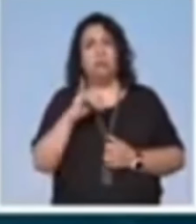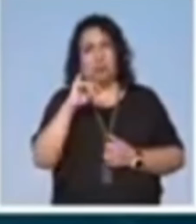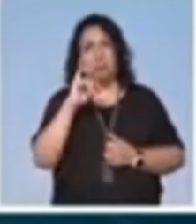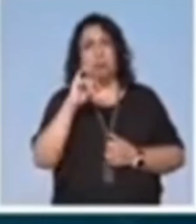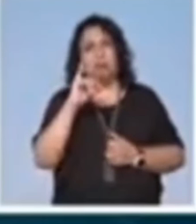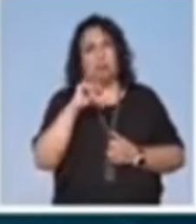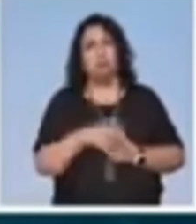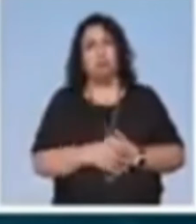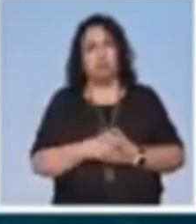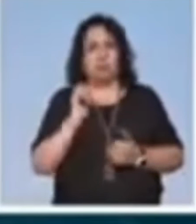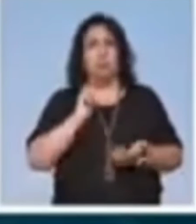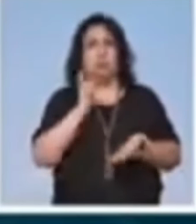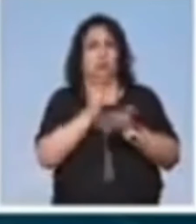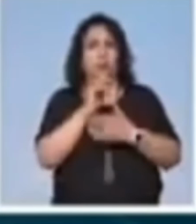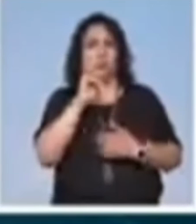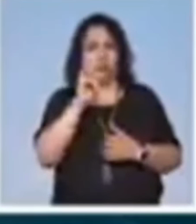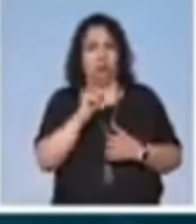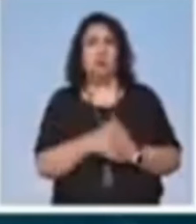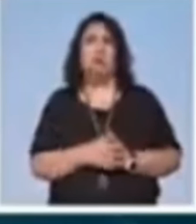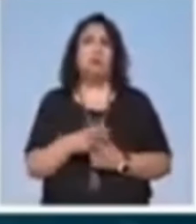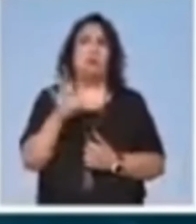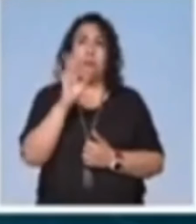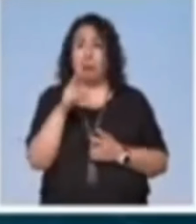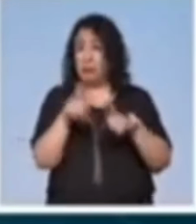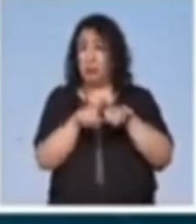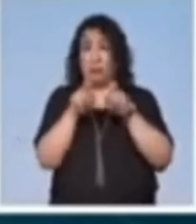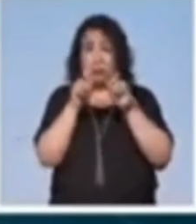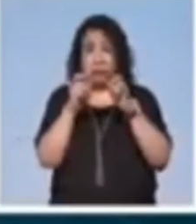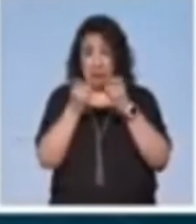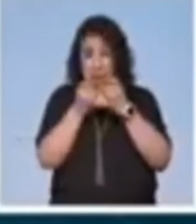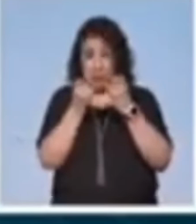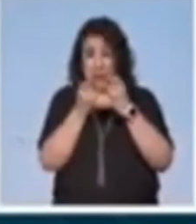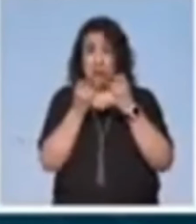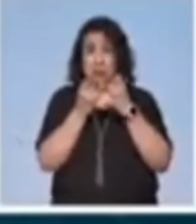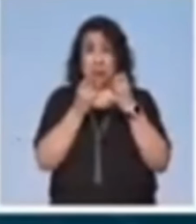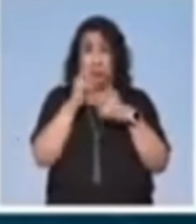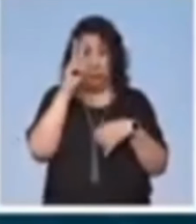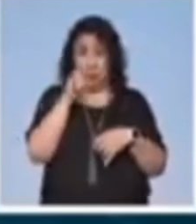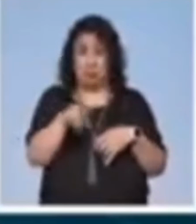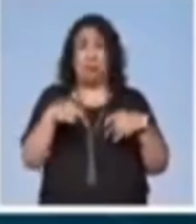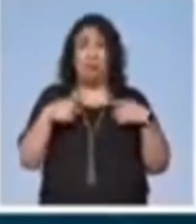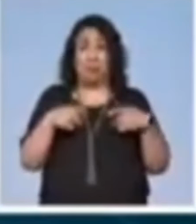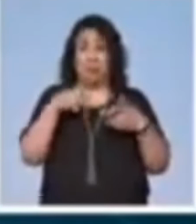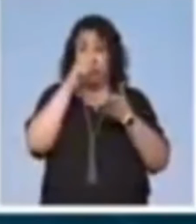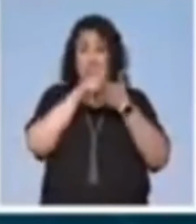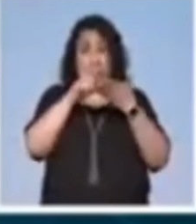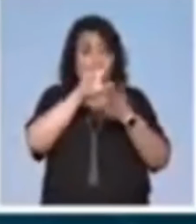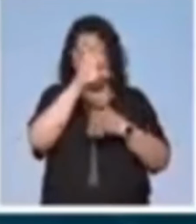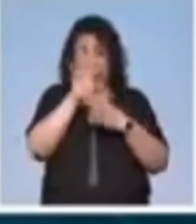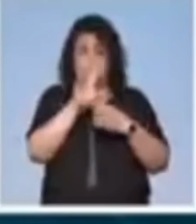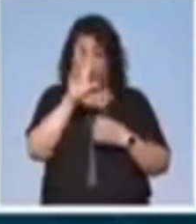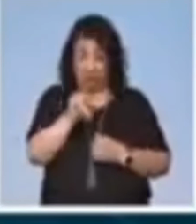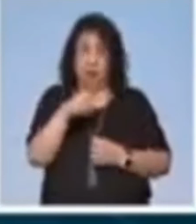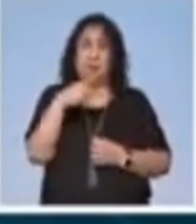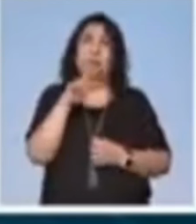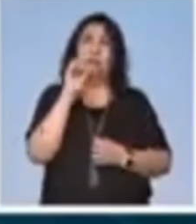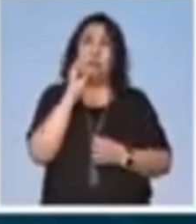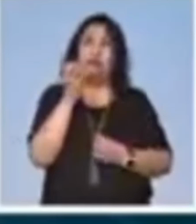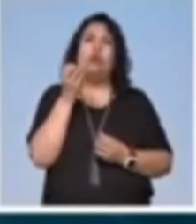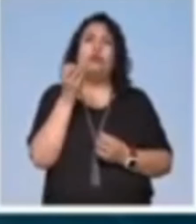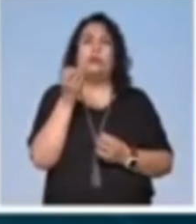Sí deberías recibir un pago. Pues sí, tal vez no el mismo que lo que es realmente una persona que escribe completo el libro, pero a lo mejor